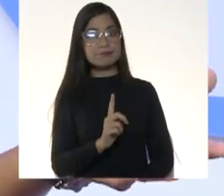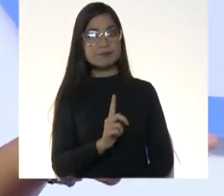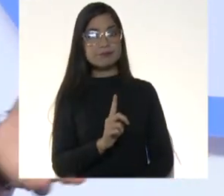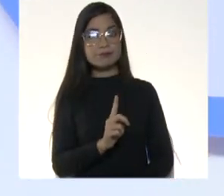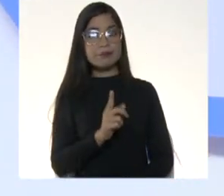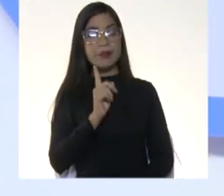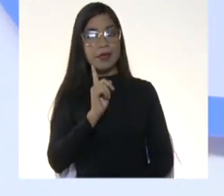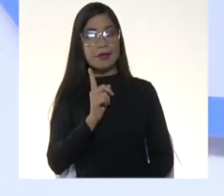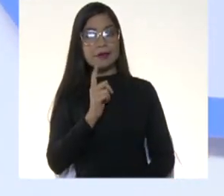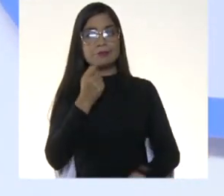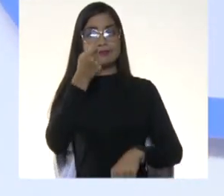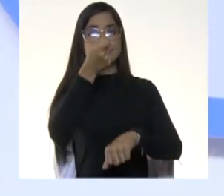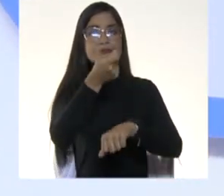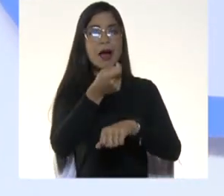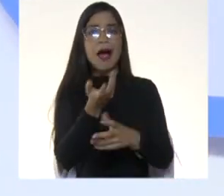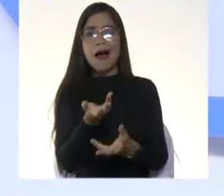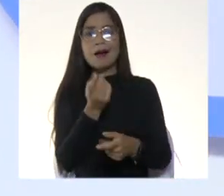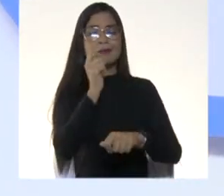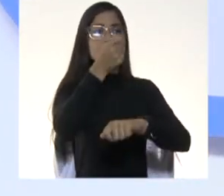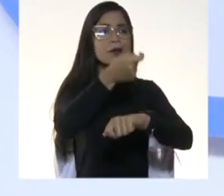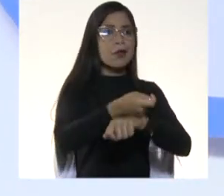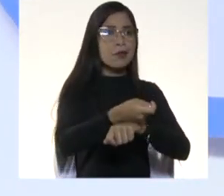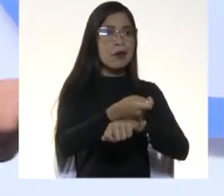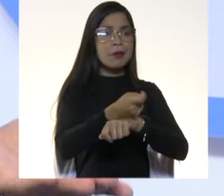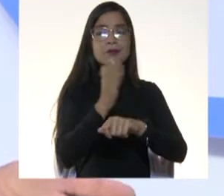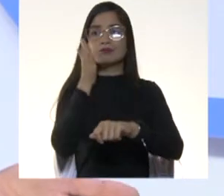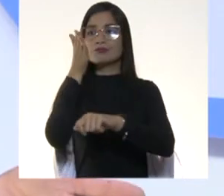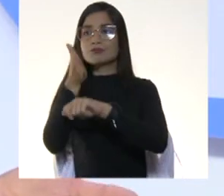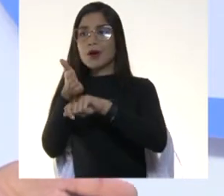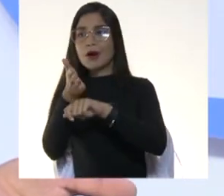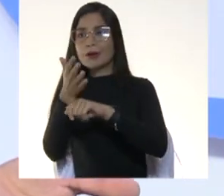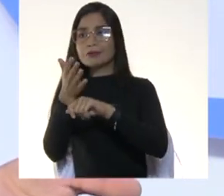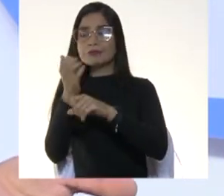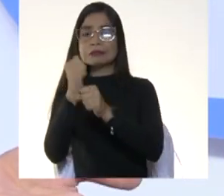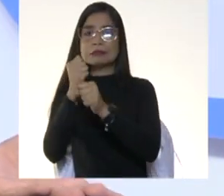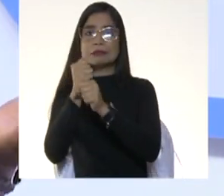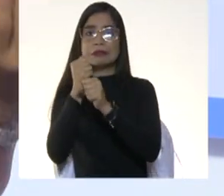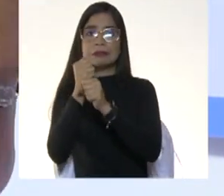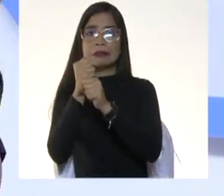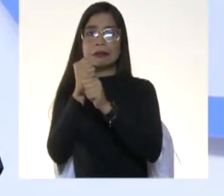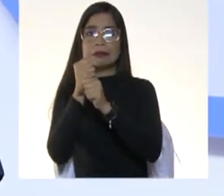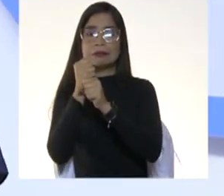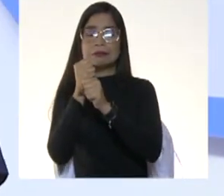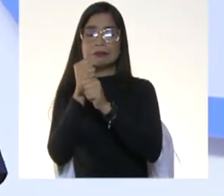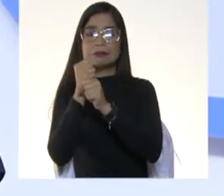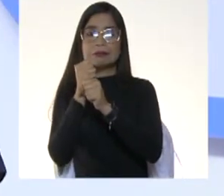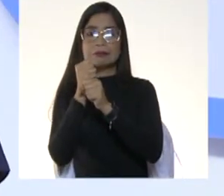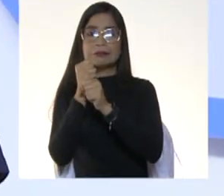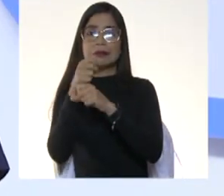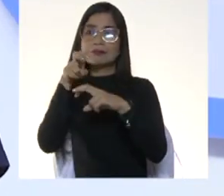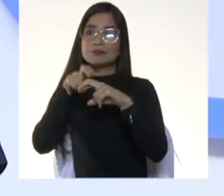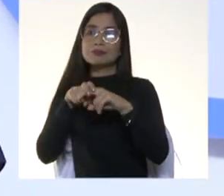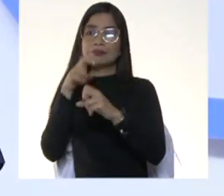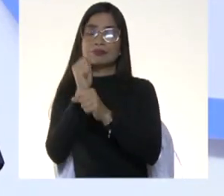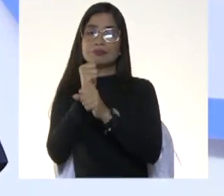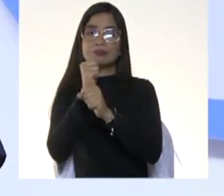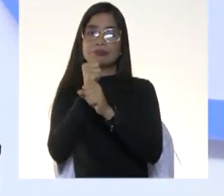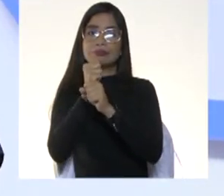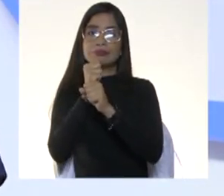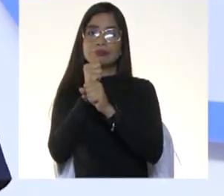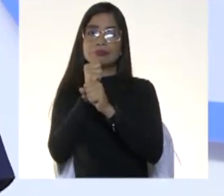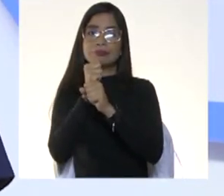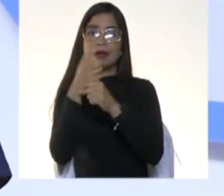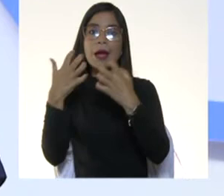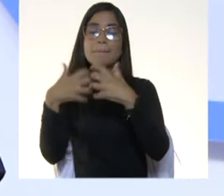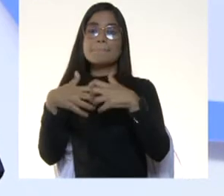graduarse para irle a trabajar a una empresa privada? O sea, eso también tenemos que verlo. Si sabemos que hay necesidades en nuestras comunidades, que